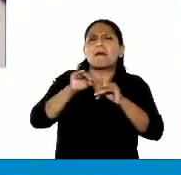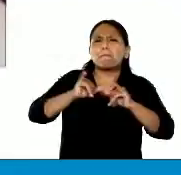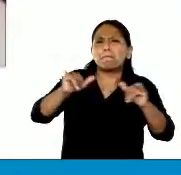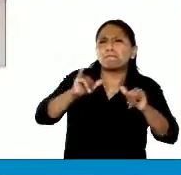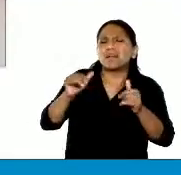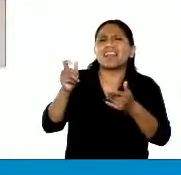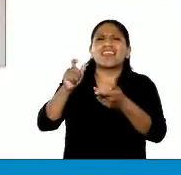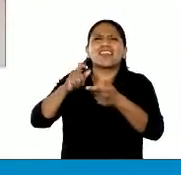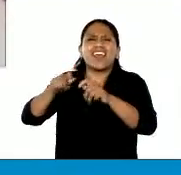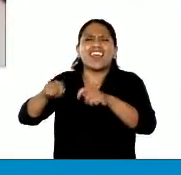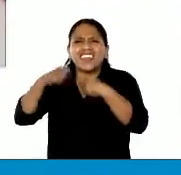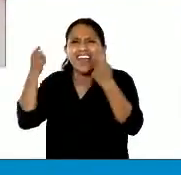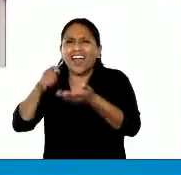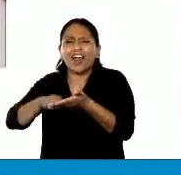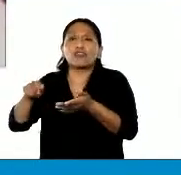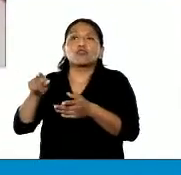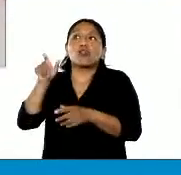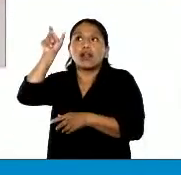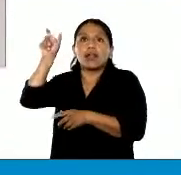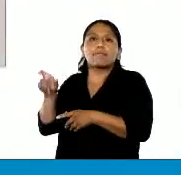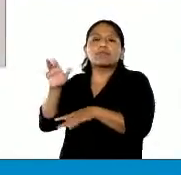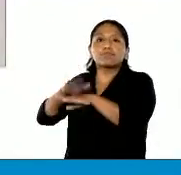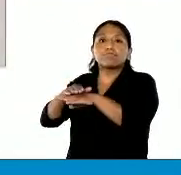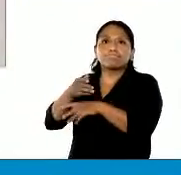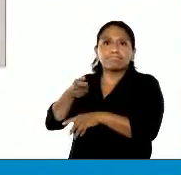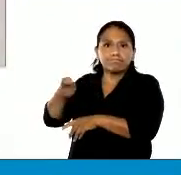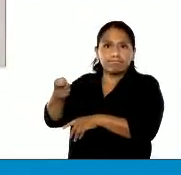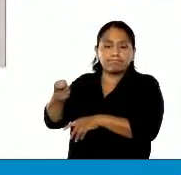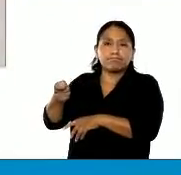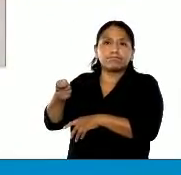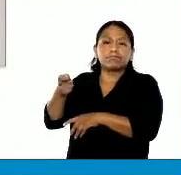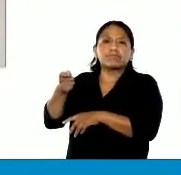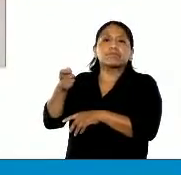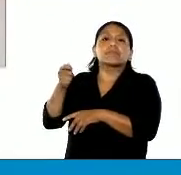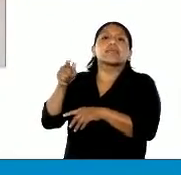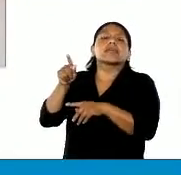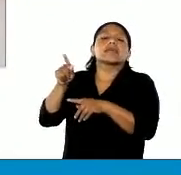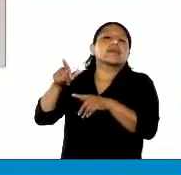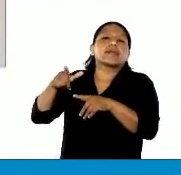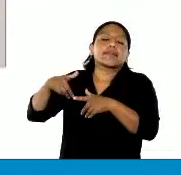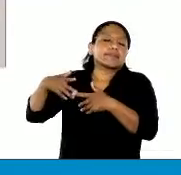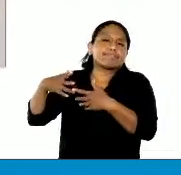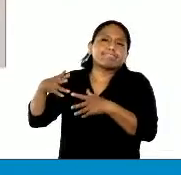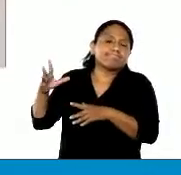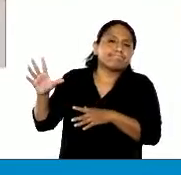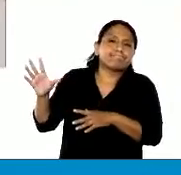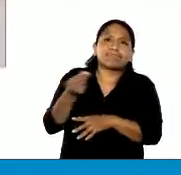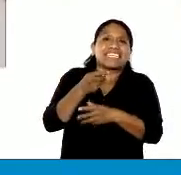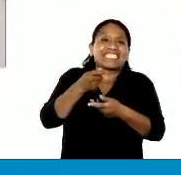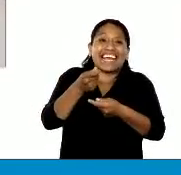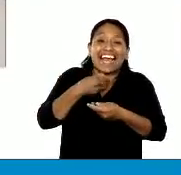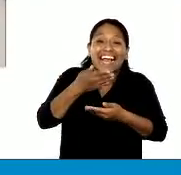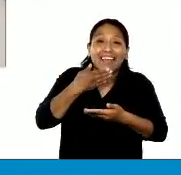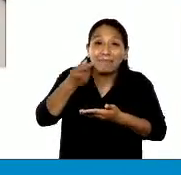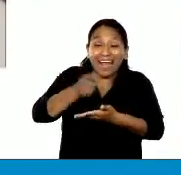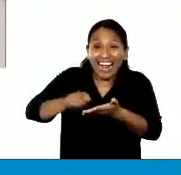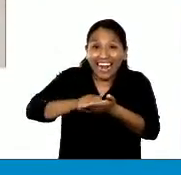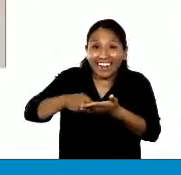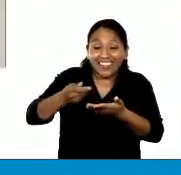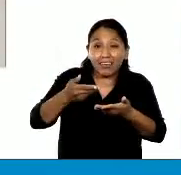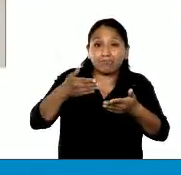de noticias. Sus verdugos, los verdugos, que Walsh quisieron por todos los medios que esa carta no circulara, pero no lo